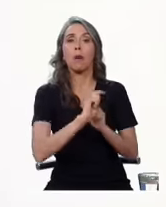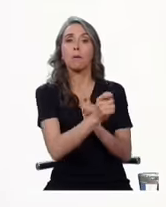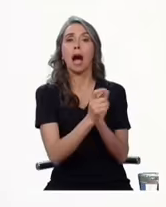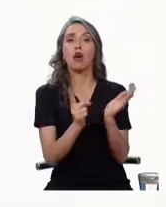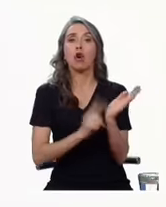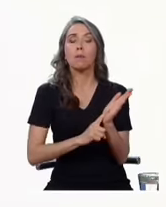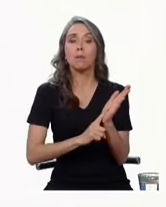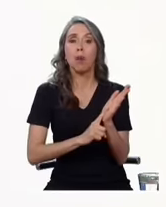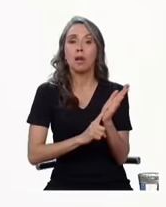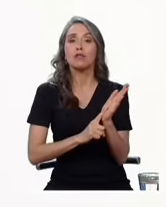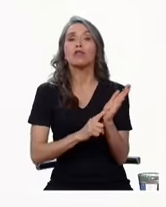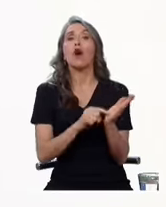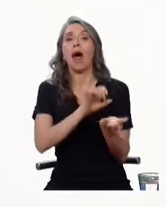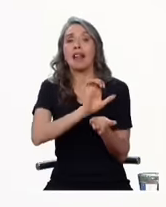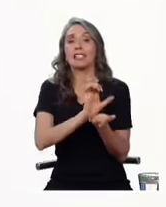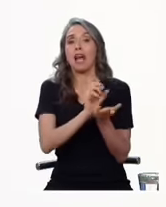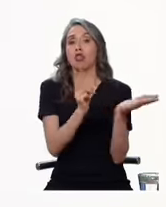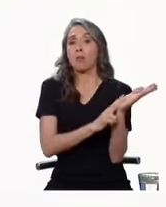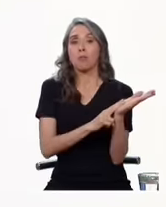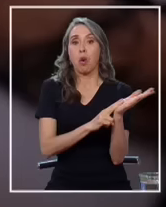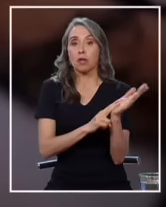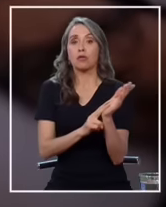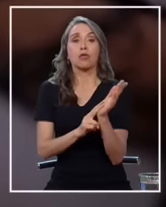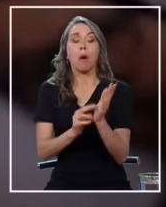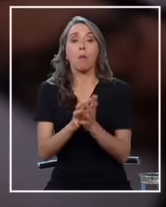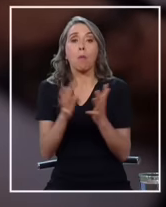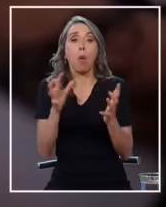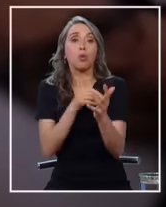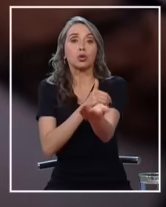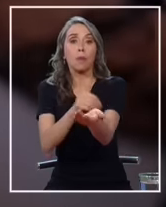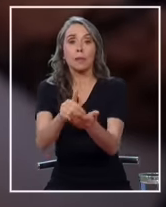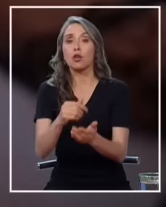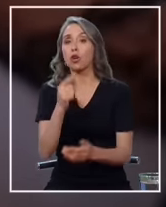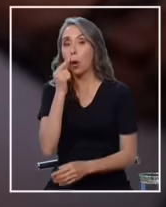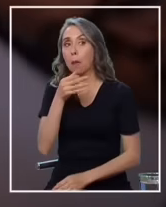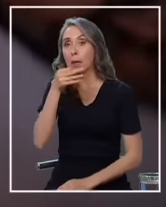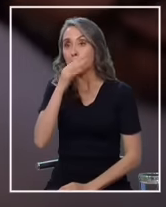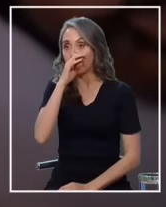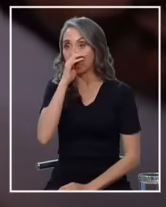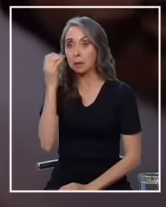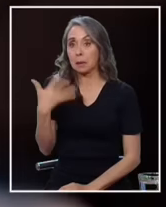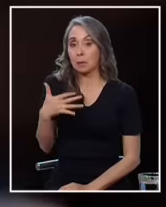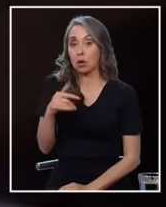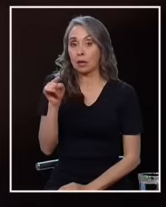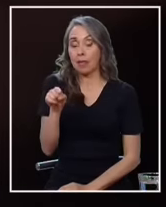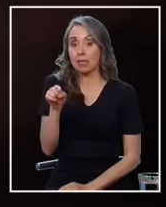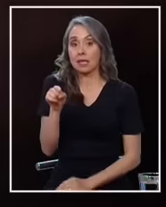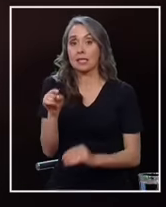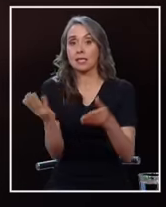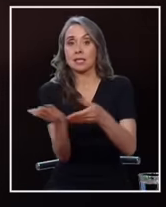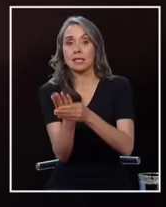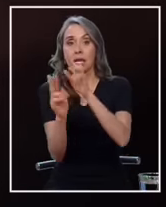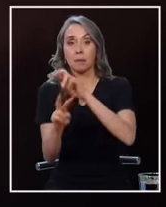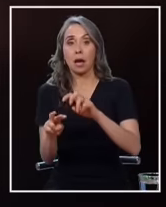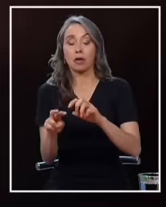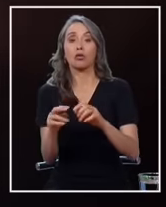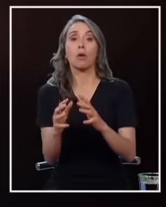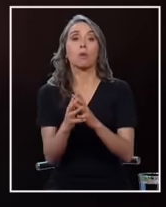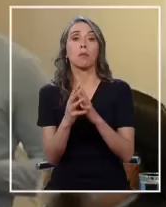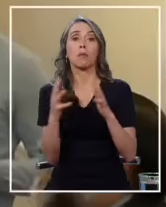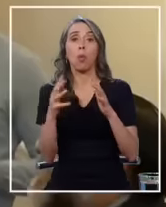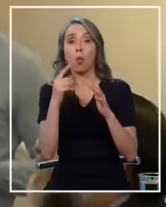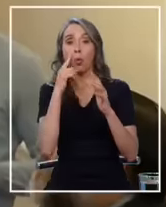el pago de impuestos en una cifra muy considerable. Es relevante este caso porque, entre otras, tiene impactos bien